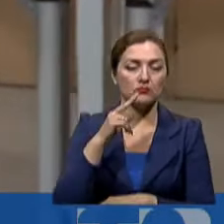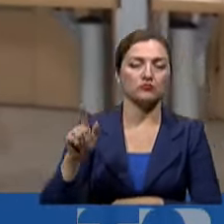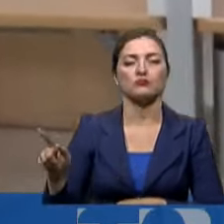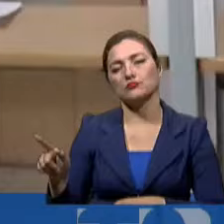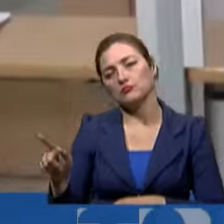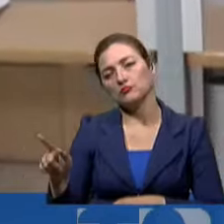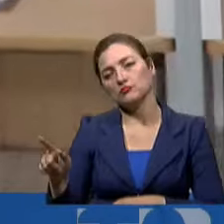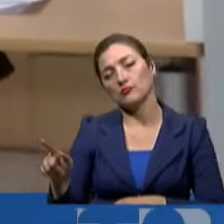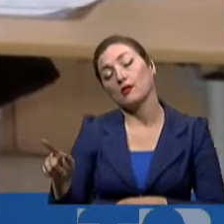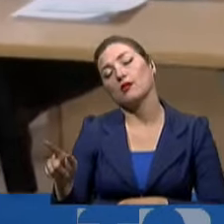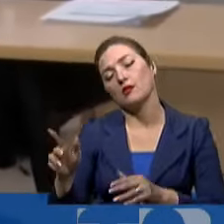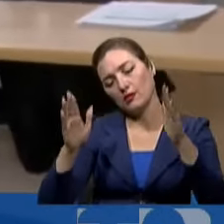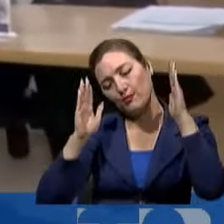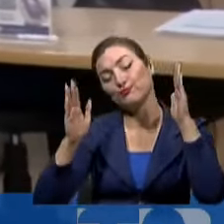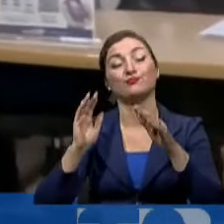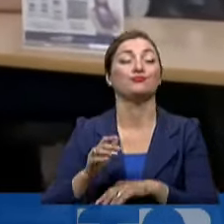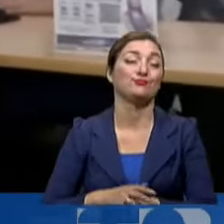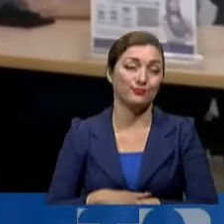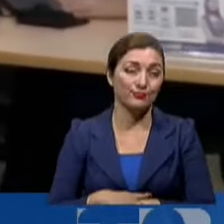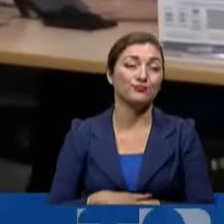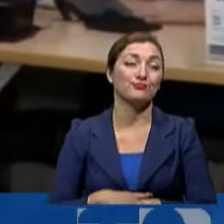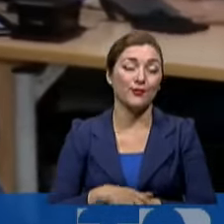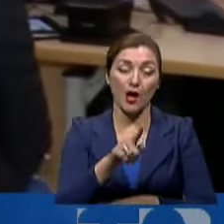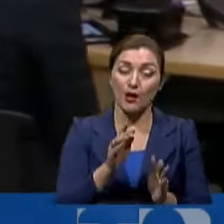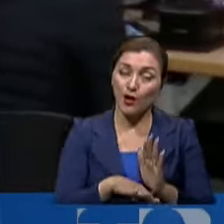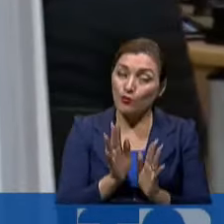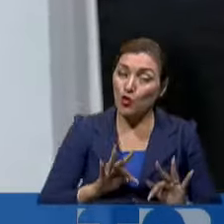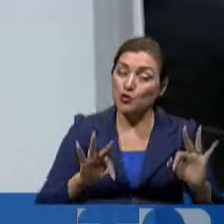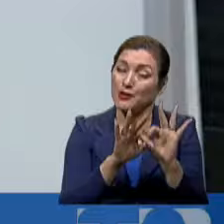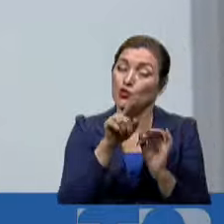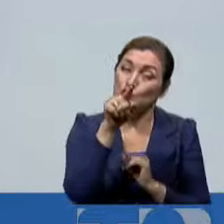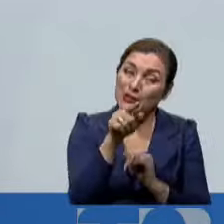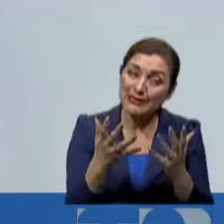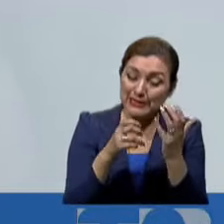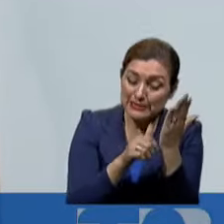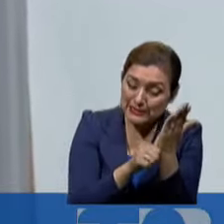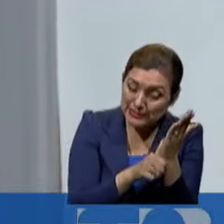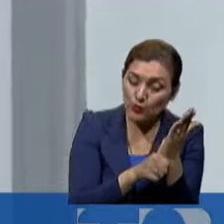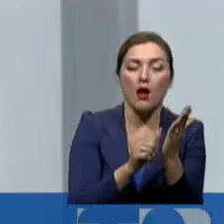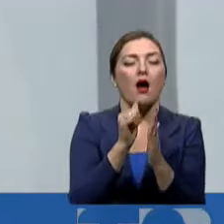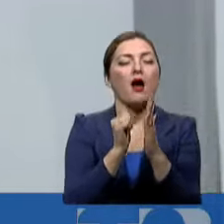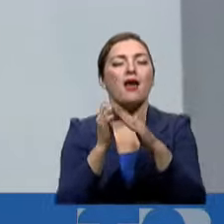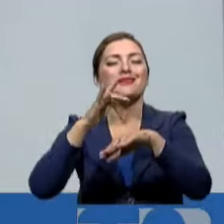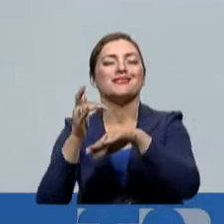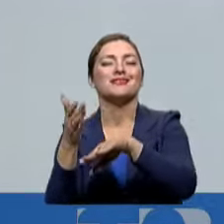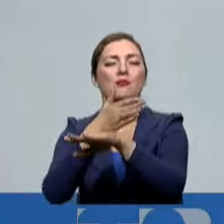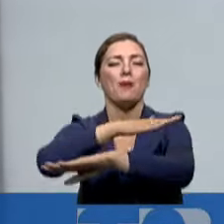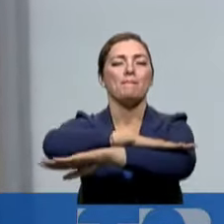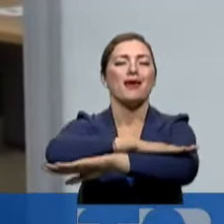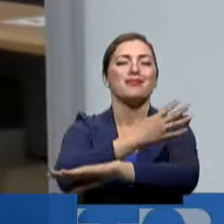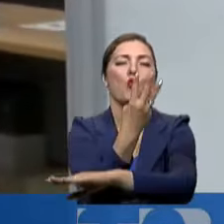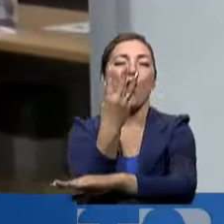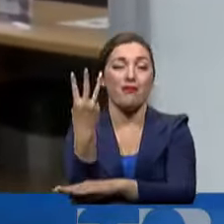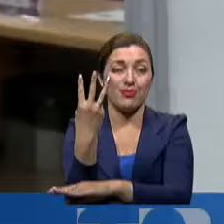ustedes ya lo han escuchado. Entonces, es importante que si usted desea sacar su cédula, agende su cita a través de la página